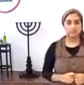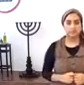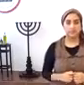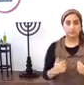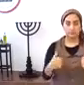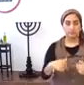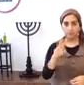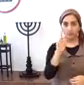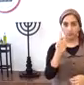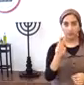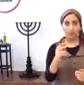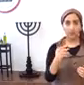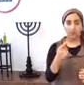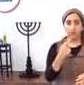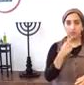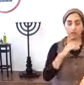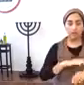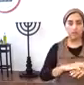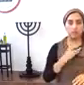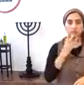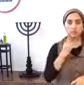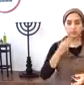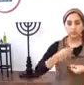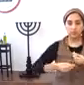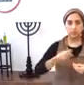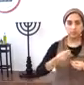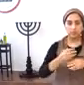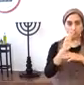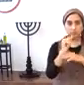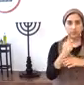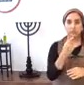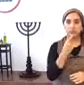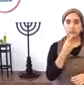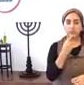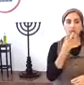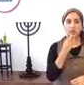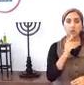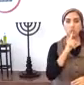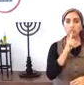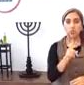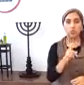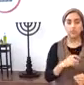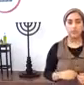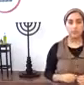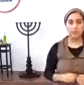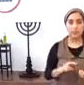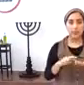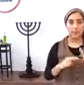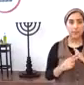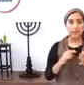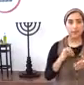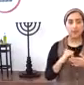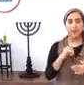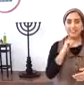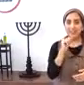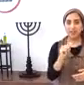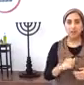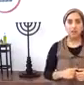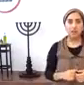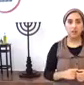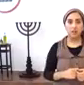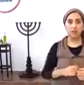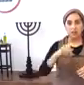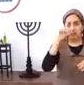Entonces, hay dos cosas aquí que marcan la tradición judía, verdadera. Es decir, que no hay unas